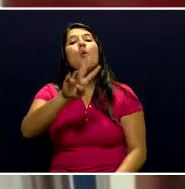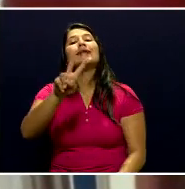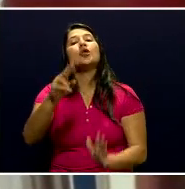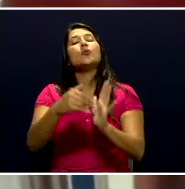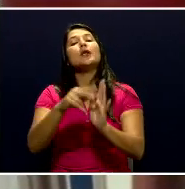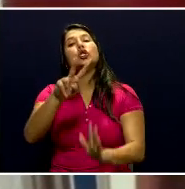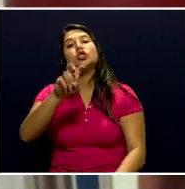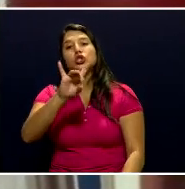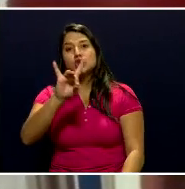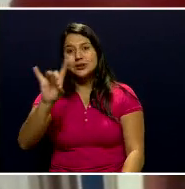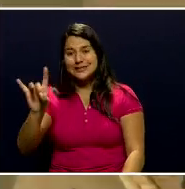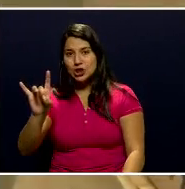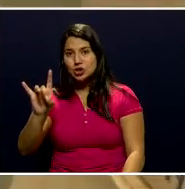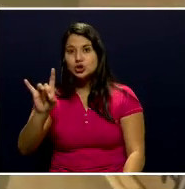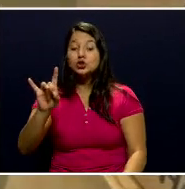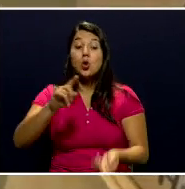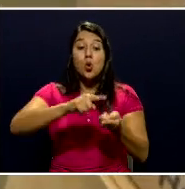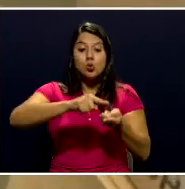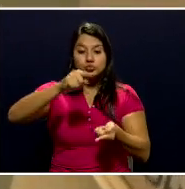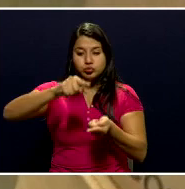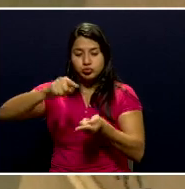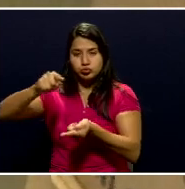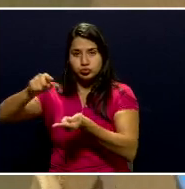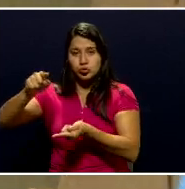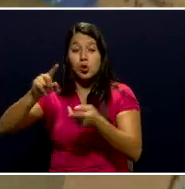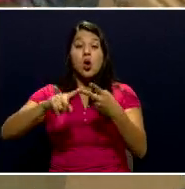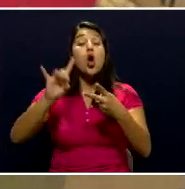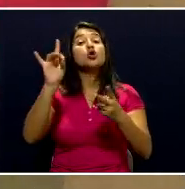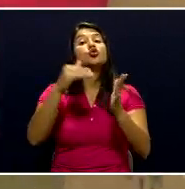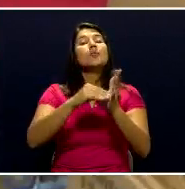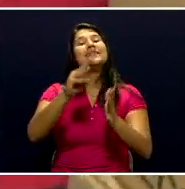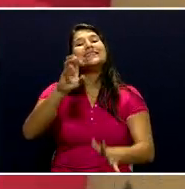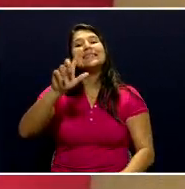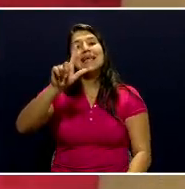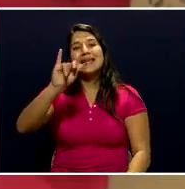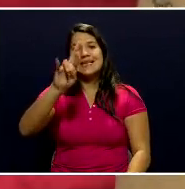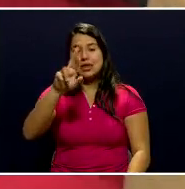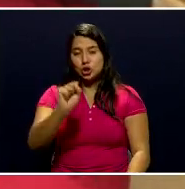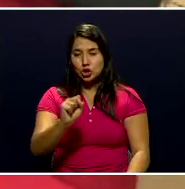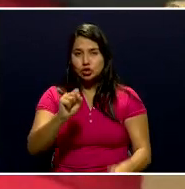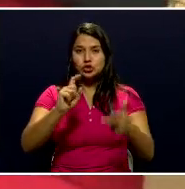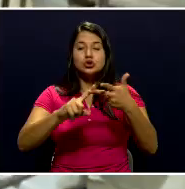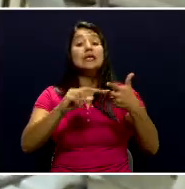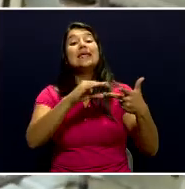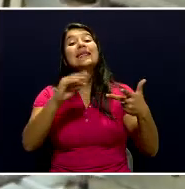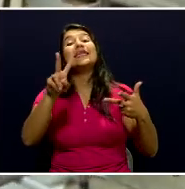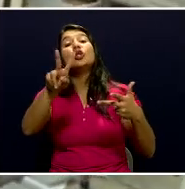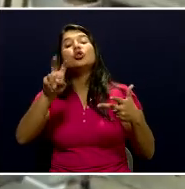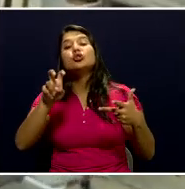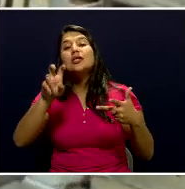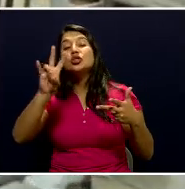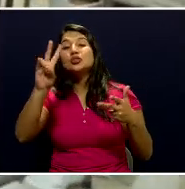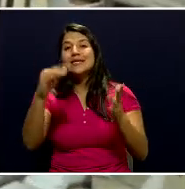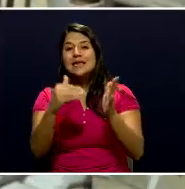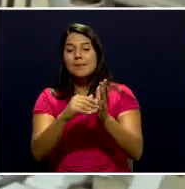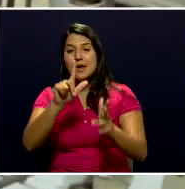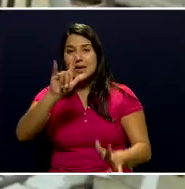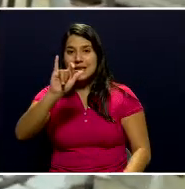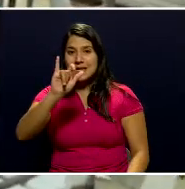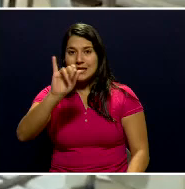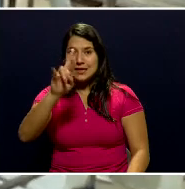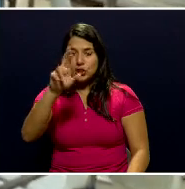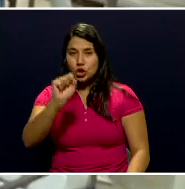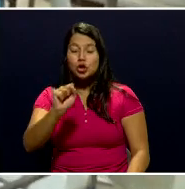42.288 unidades de solución antiséptica, 8.600 litros de alcohol de fricciones y más de 207.000 litros de